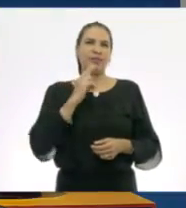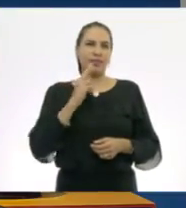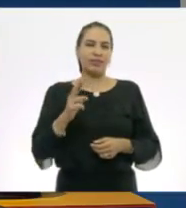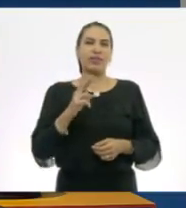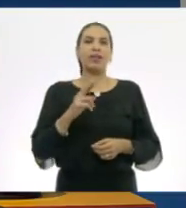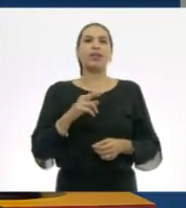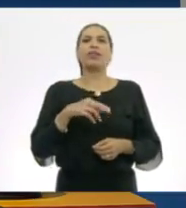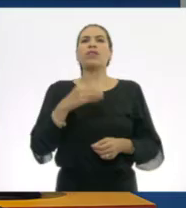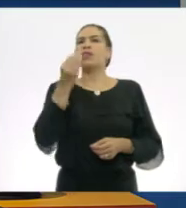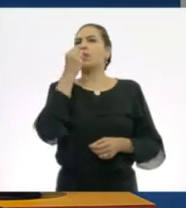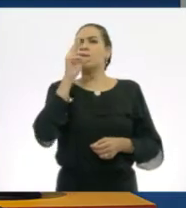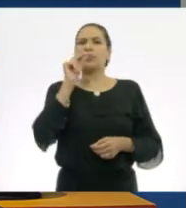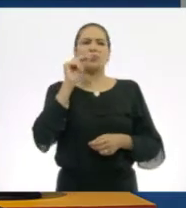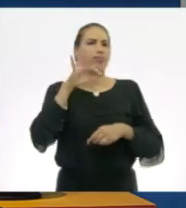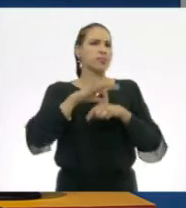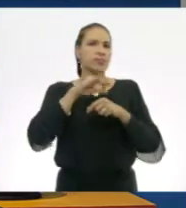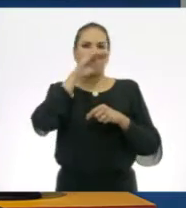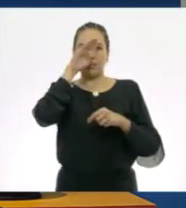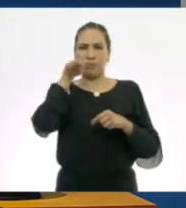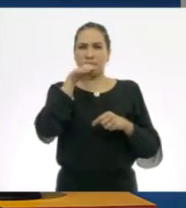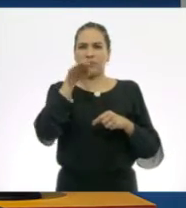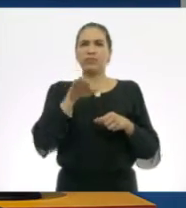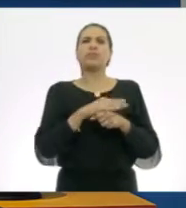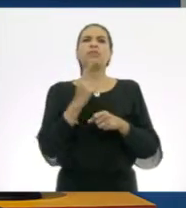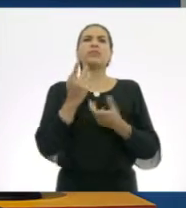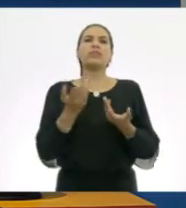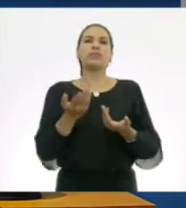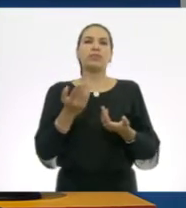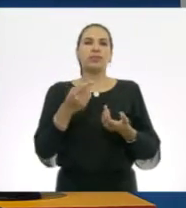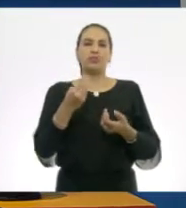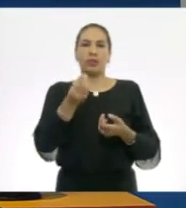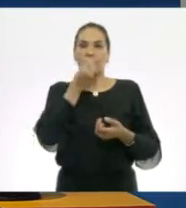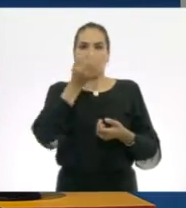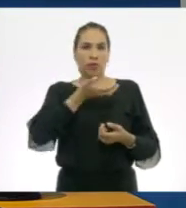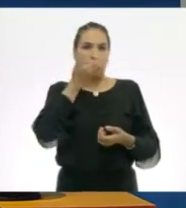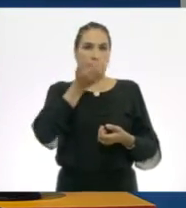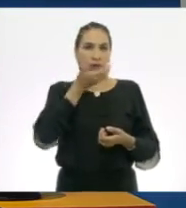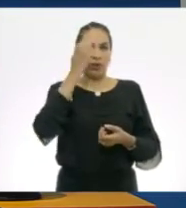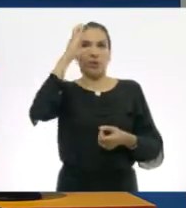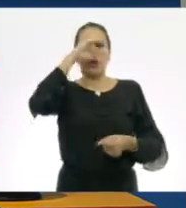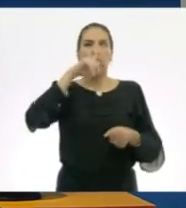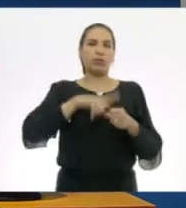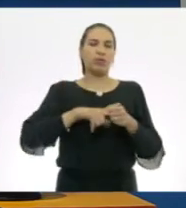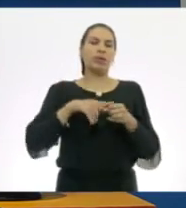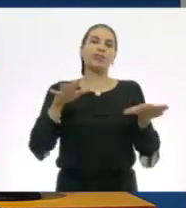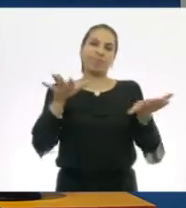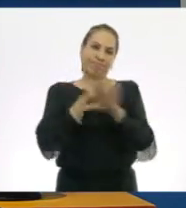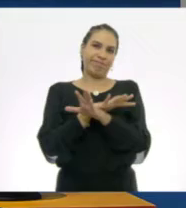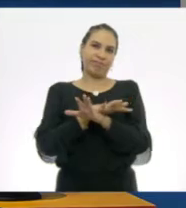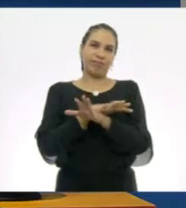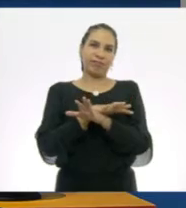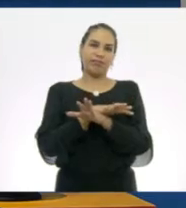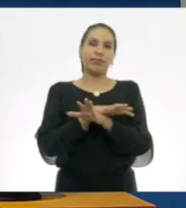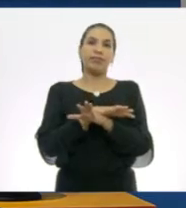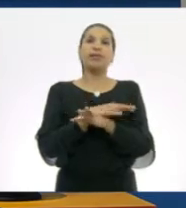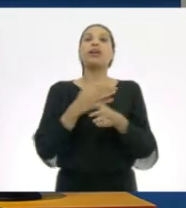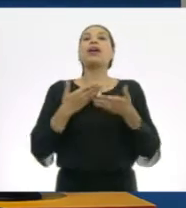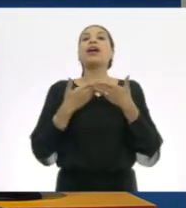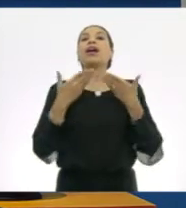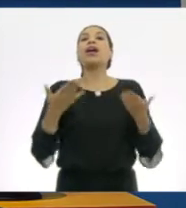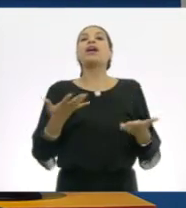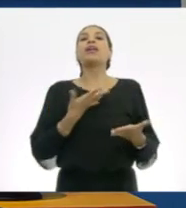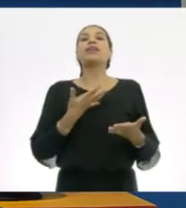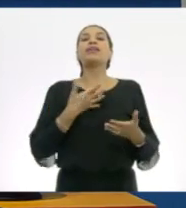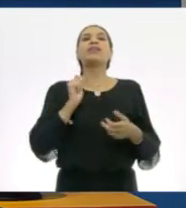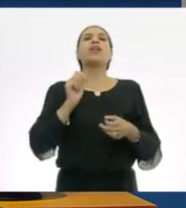En realidad no comemos carne de elefante porque, para empezar, nuestros hábitos y nuestra cultura han cambiado. Y entonces ahora